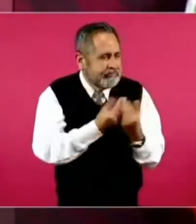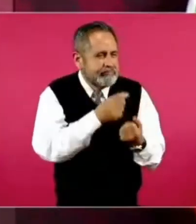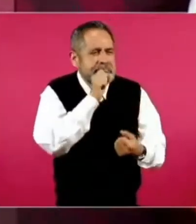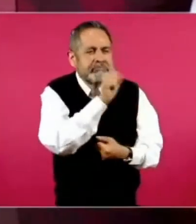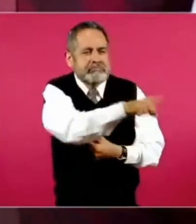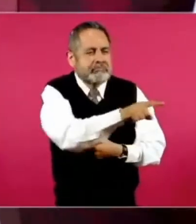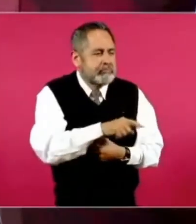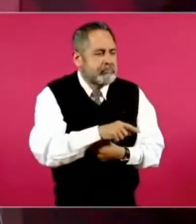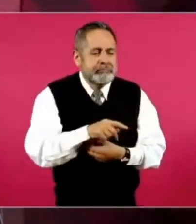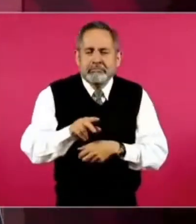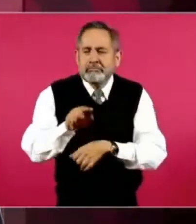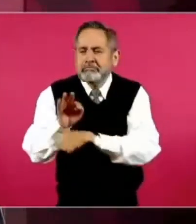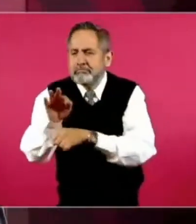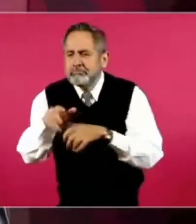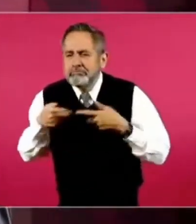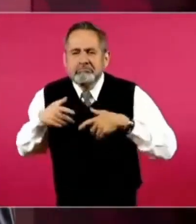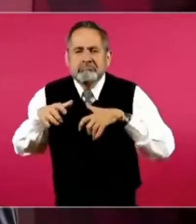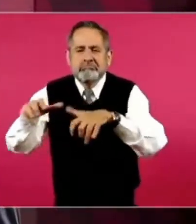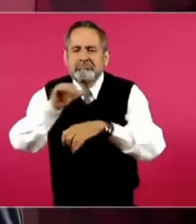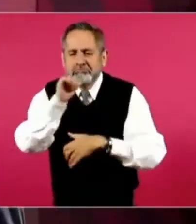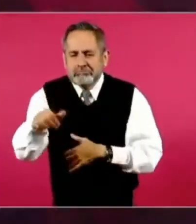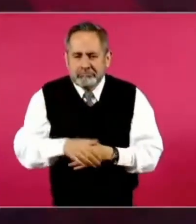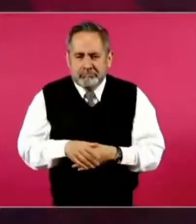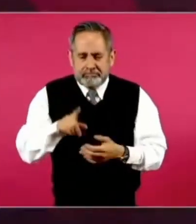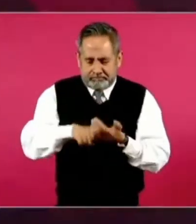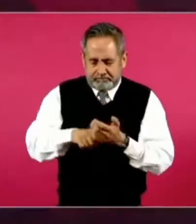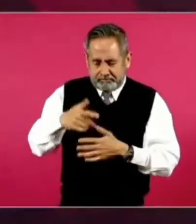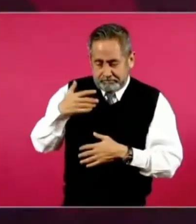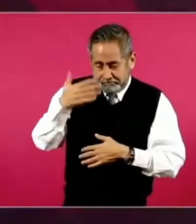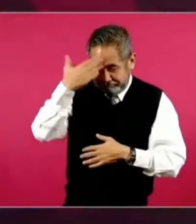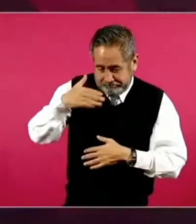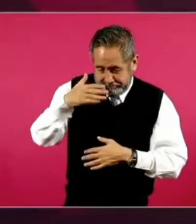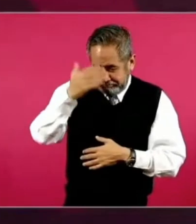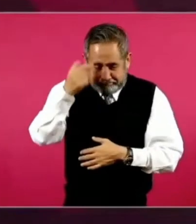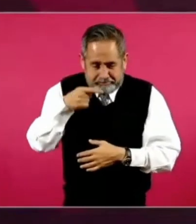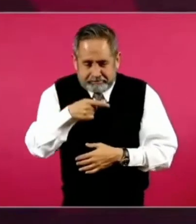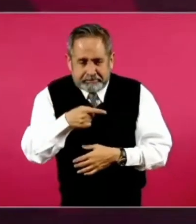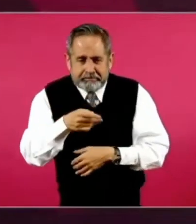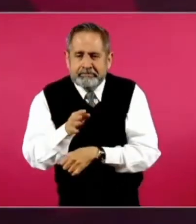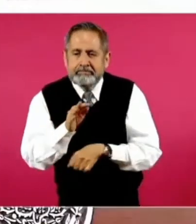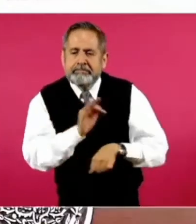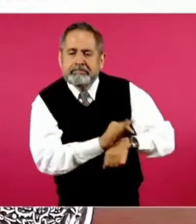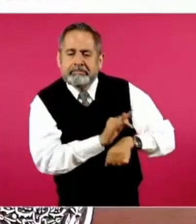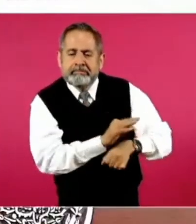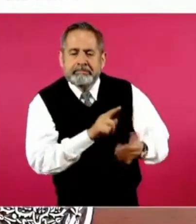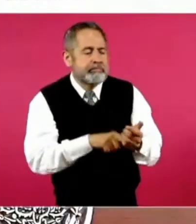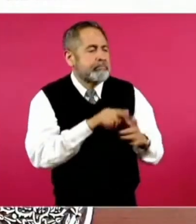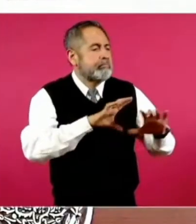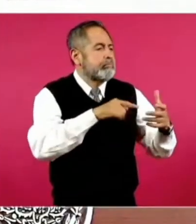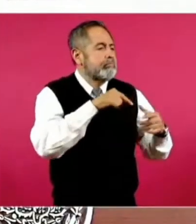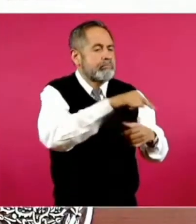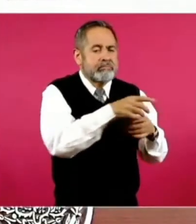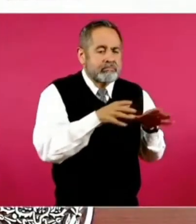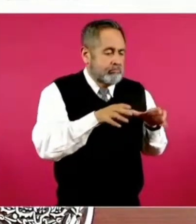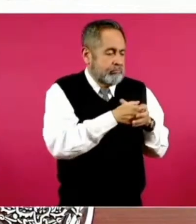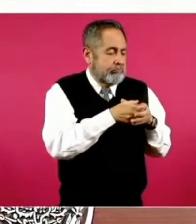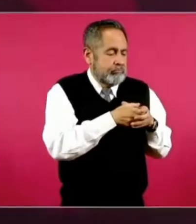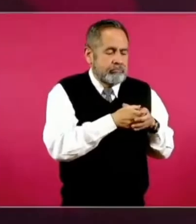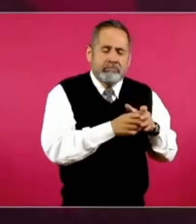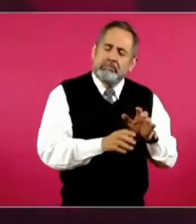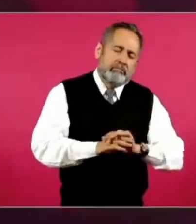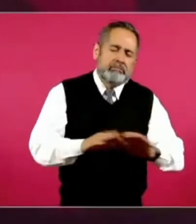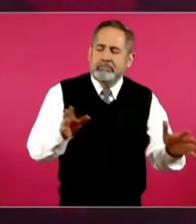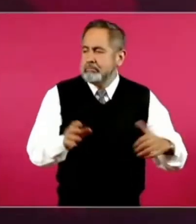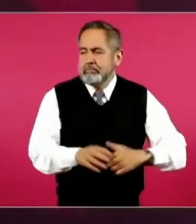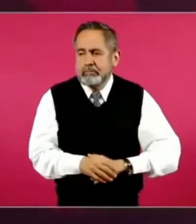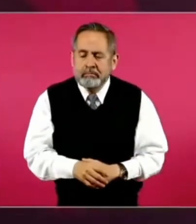estaban conscientes o inconscientemente a favor de la oligarquía.